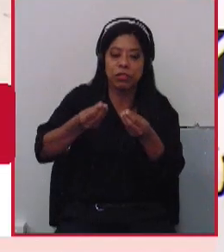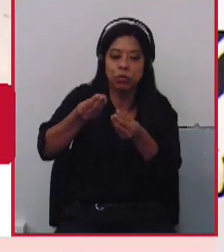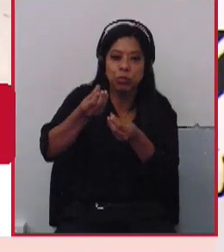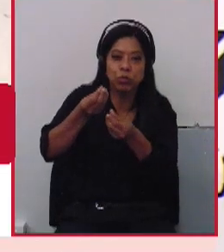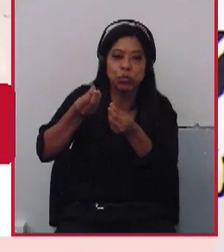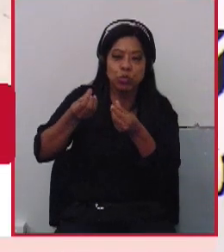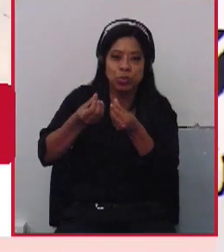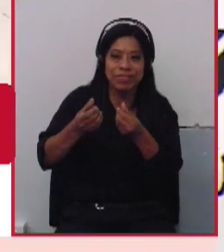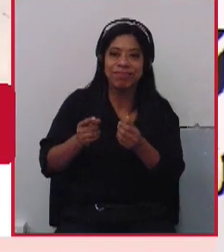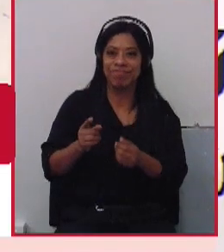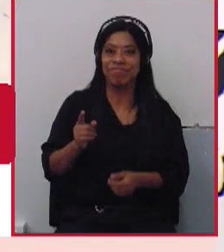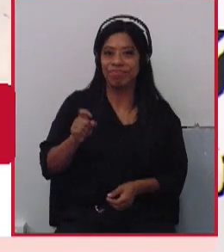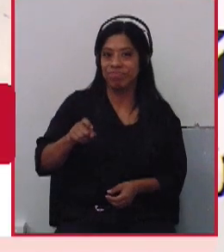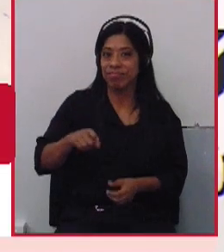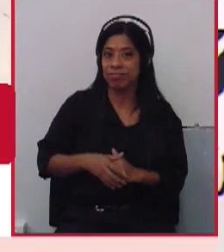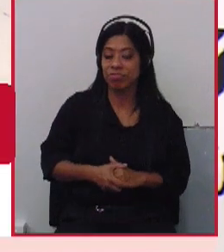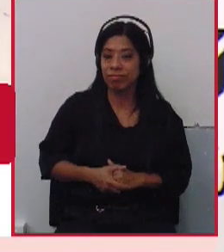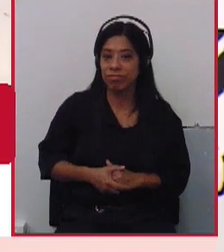la alteración.